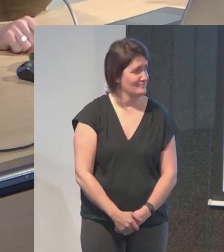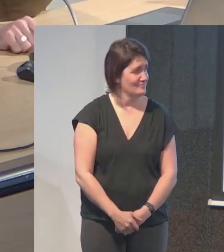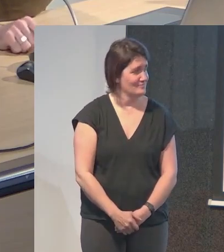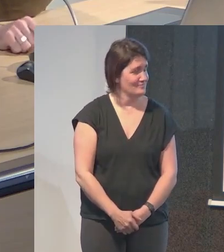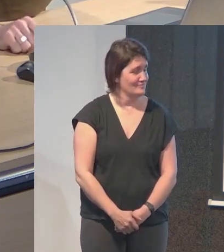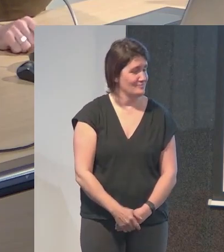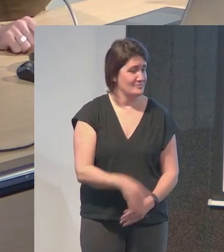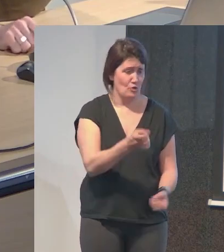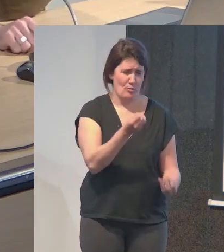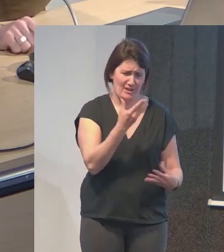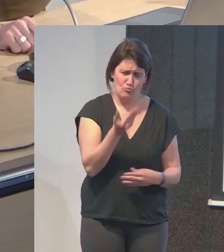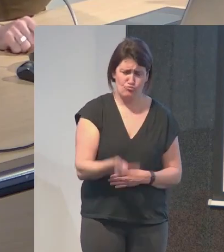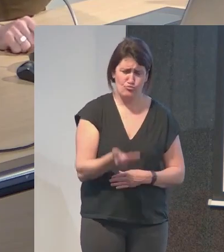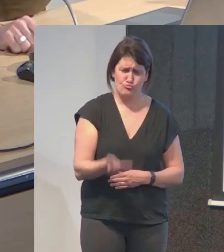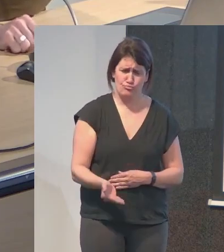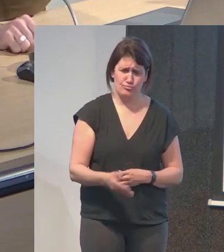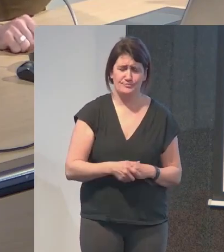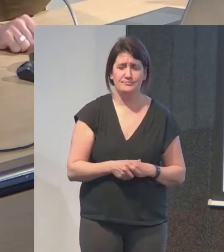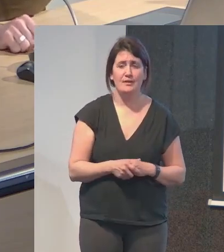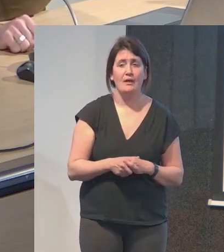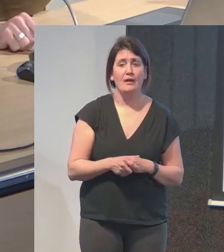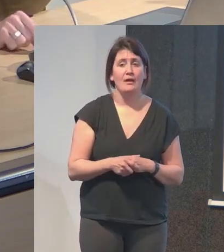es un comentario súper importante.